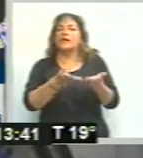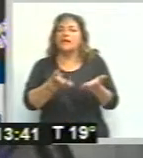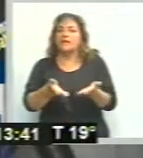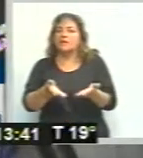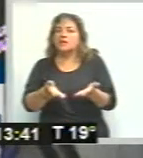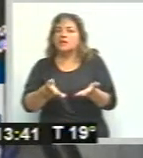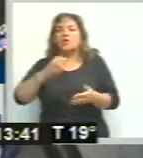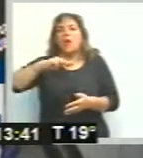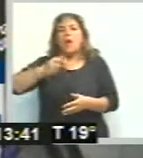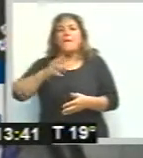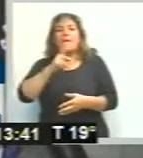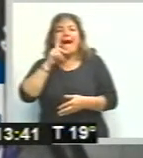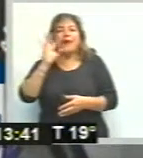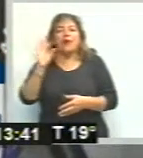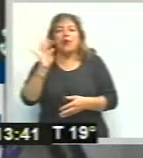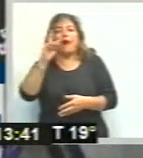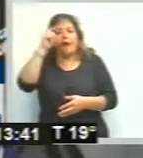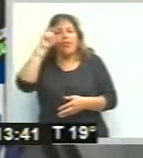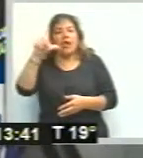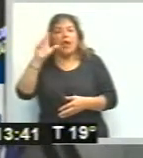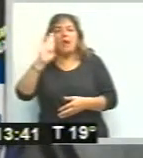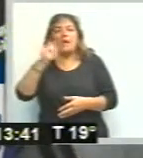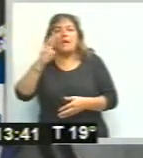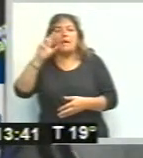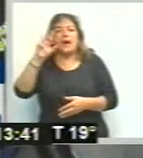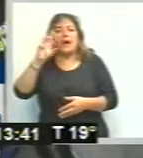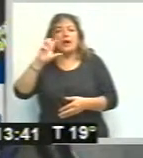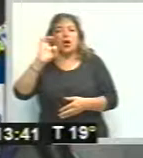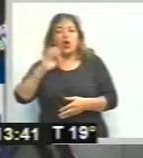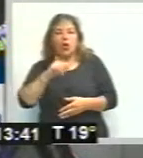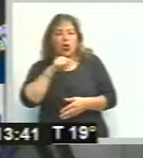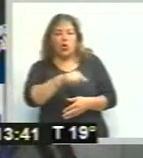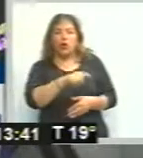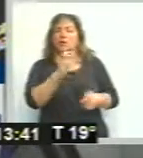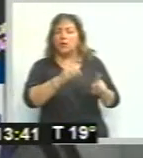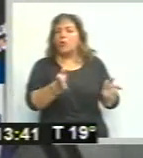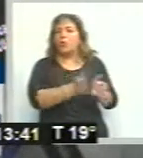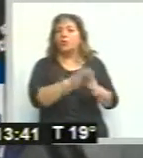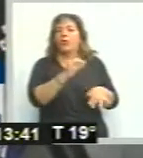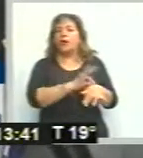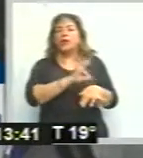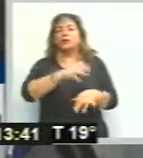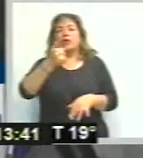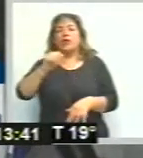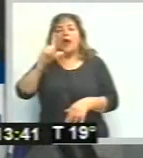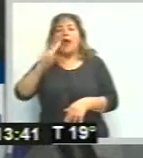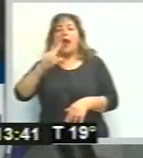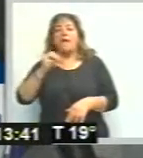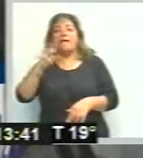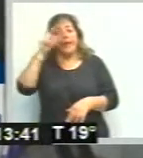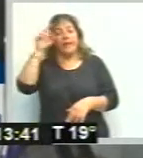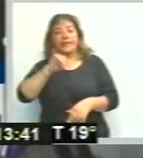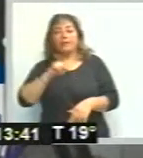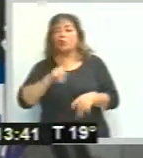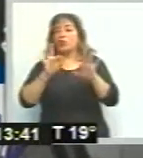Barco, juntamente, digamos, con la gerente del área pediátrica, del área perinatal, que es la doctora Álvarez. Ellos han cursado una